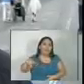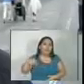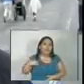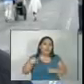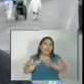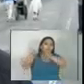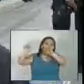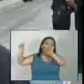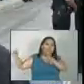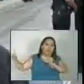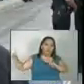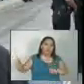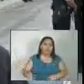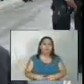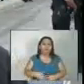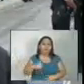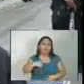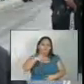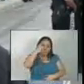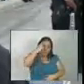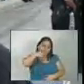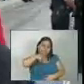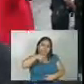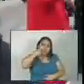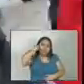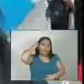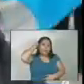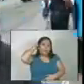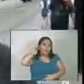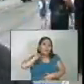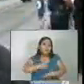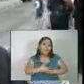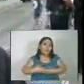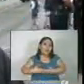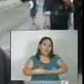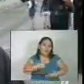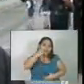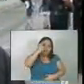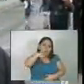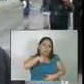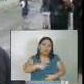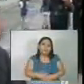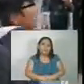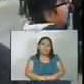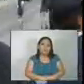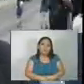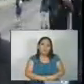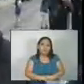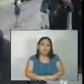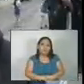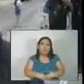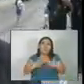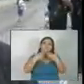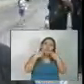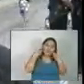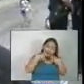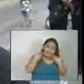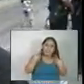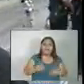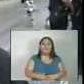separados. Siento triste a la vez por mi hijo que está aquí y contenta